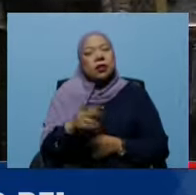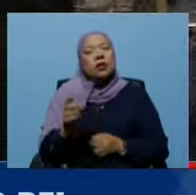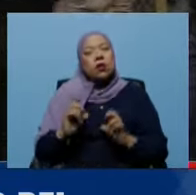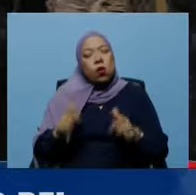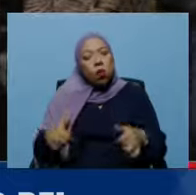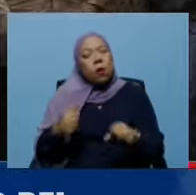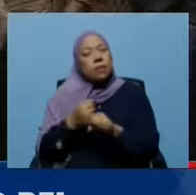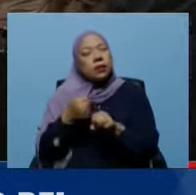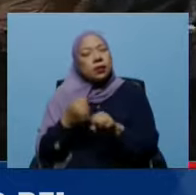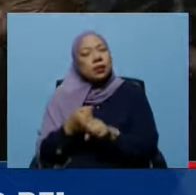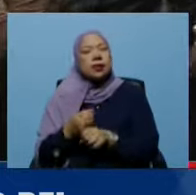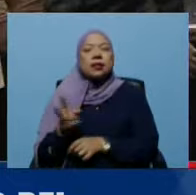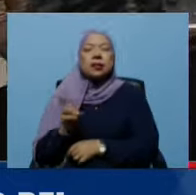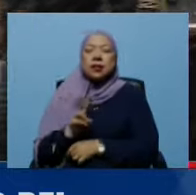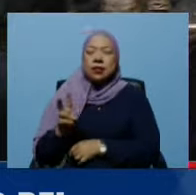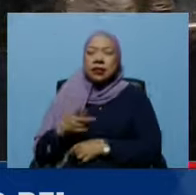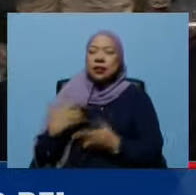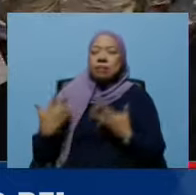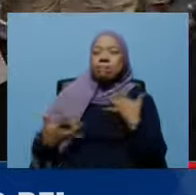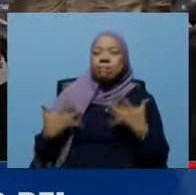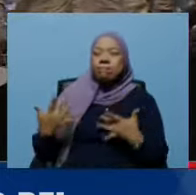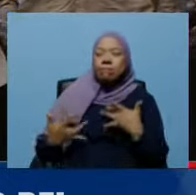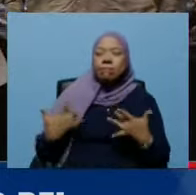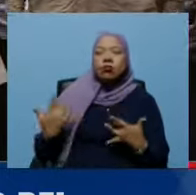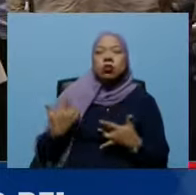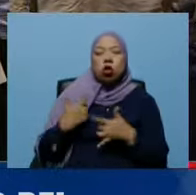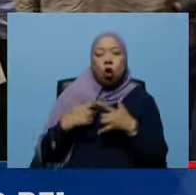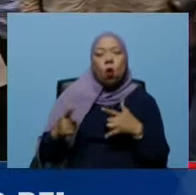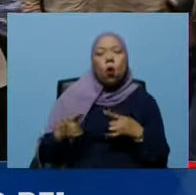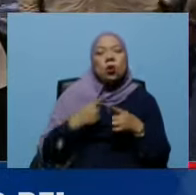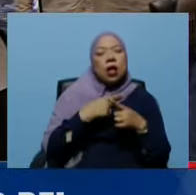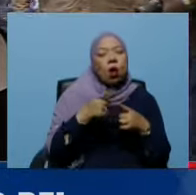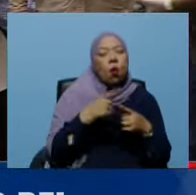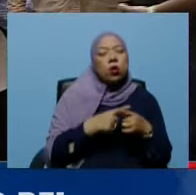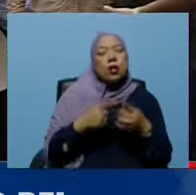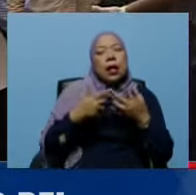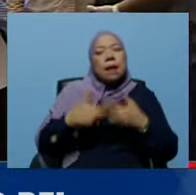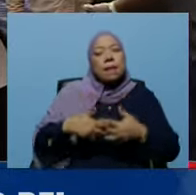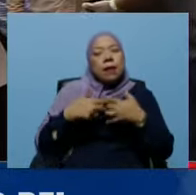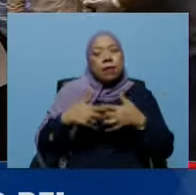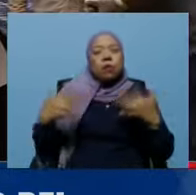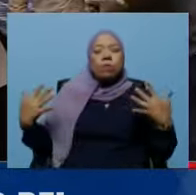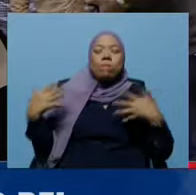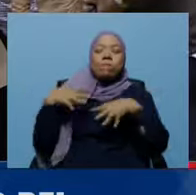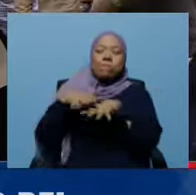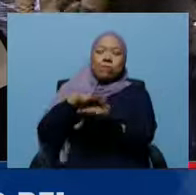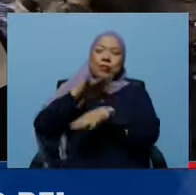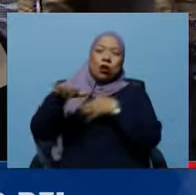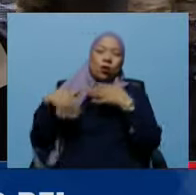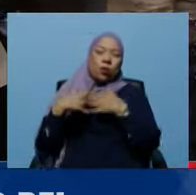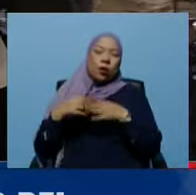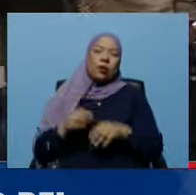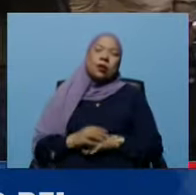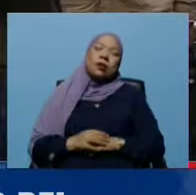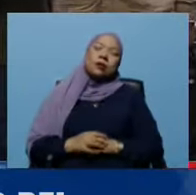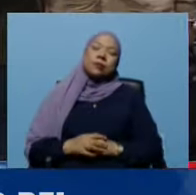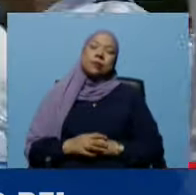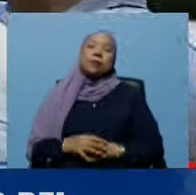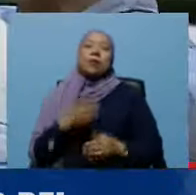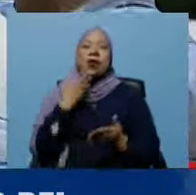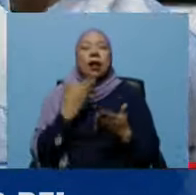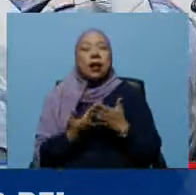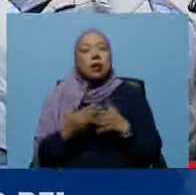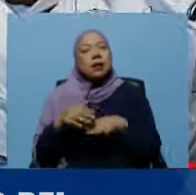arranque, vicepresidenta y presidente, de las demás plantas que componen este grandioso complejo. Bueno, muchísimas gracias, señor